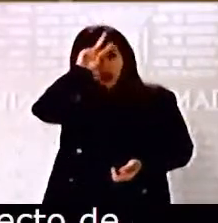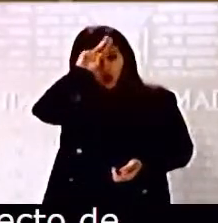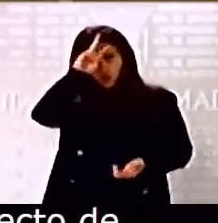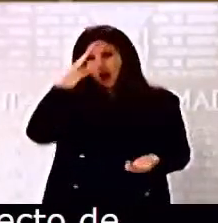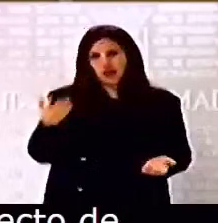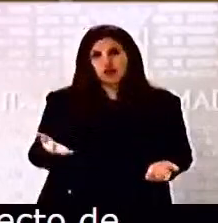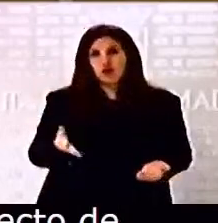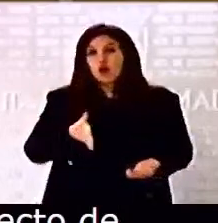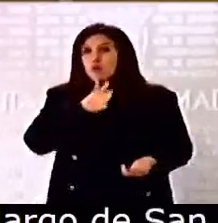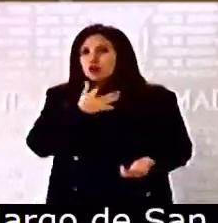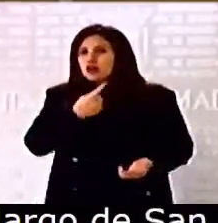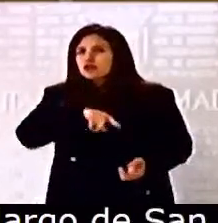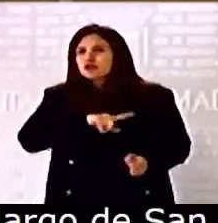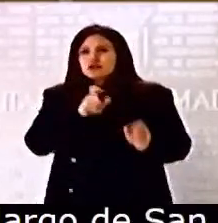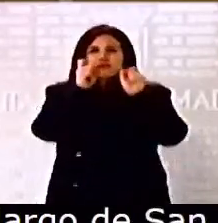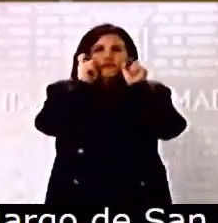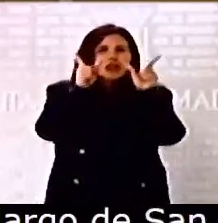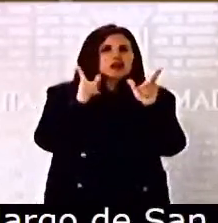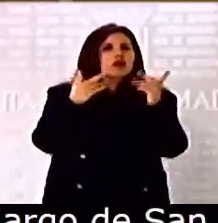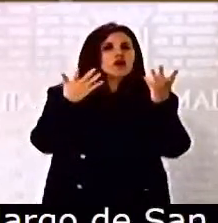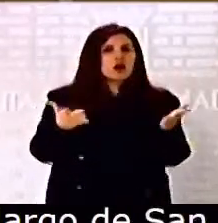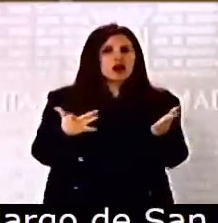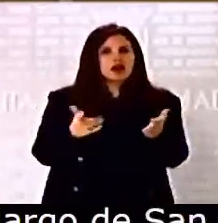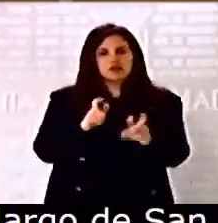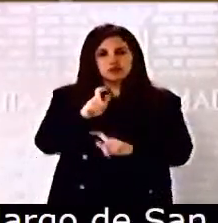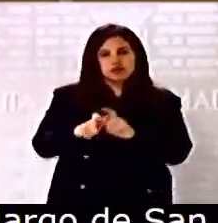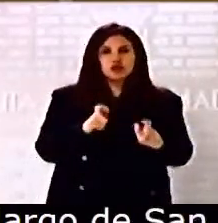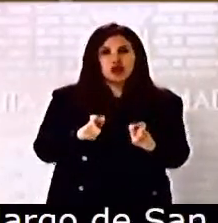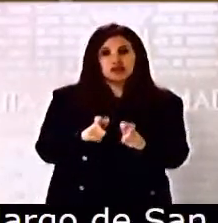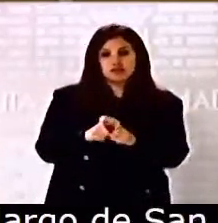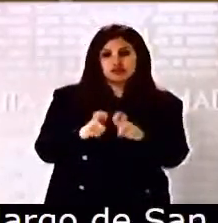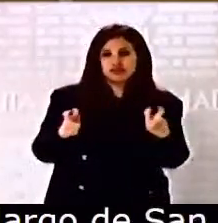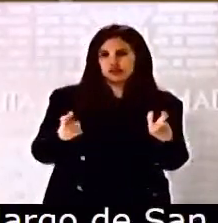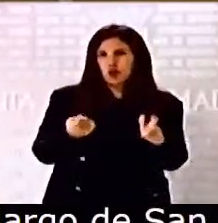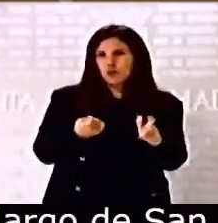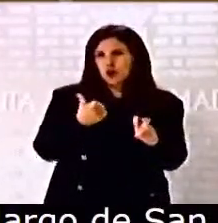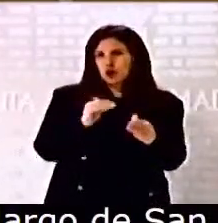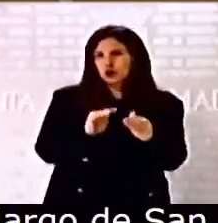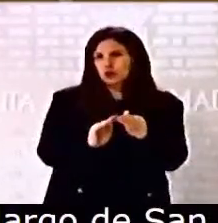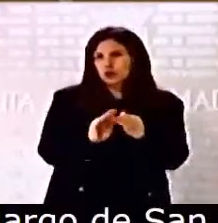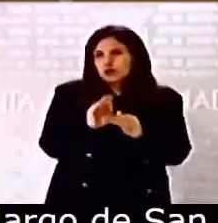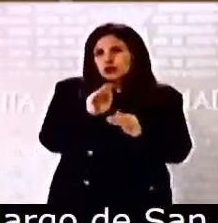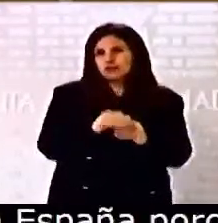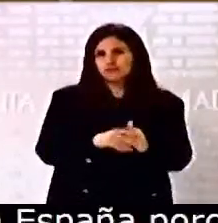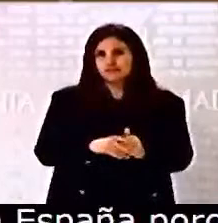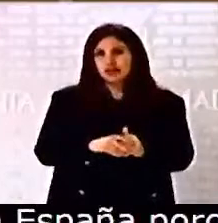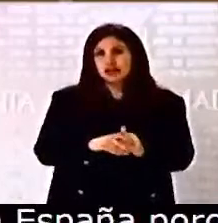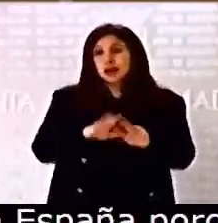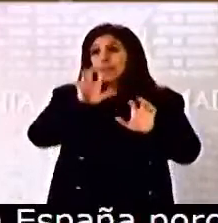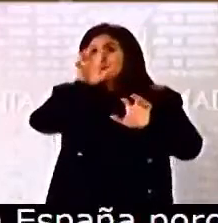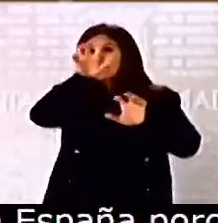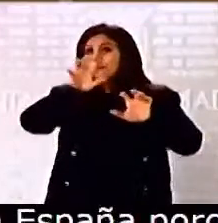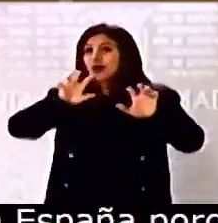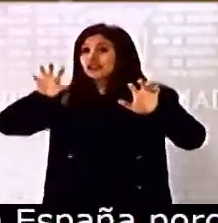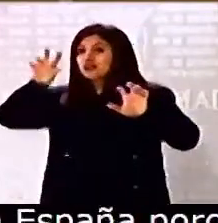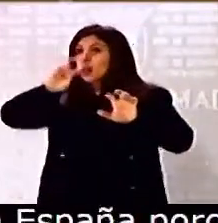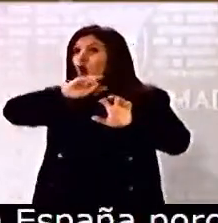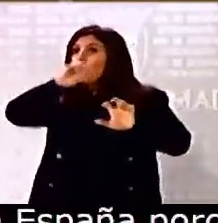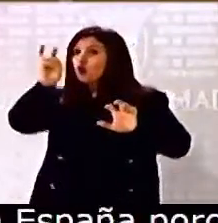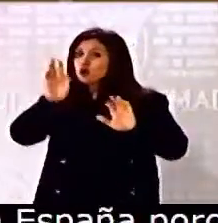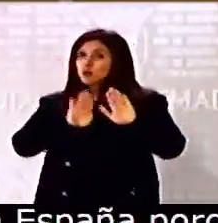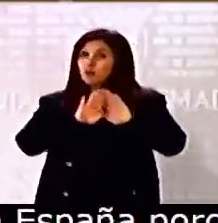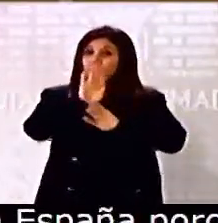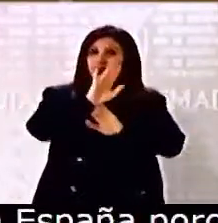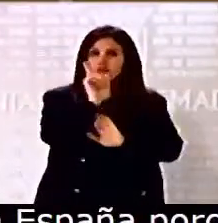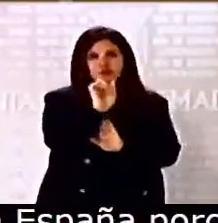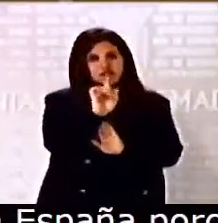es un ligero repunte de la infección. Otros países de nuestro entorno no están viendo un repunte, están viendo ya